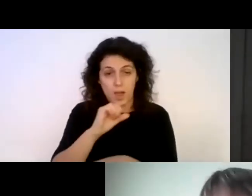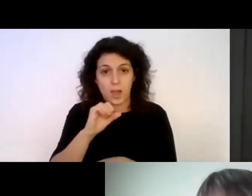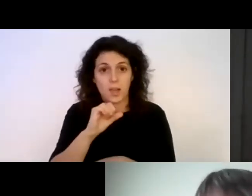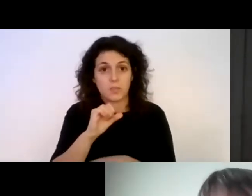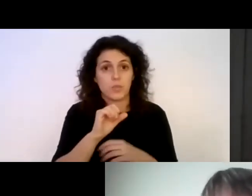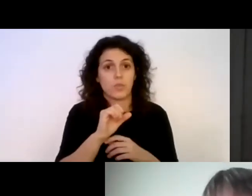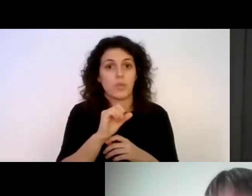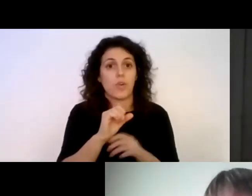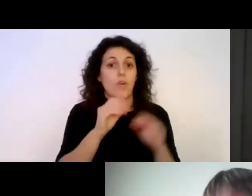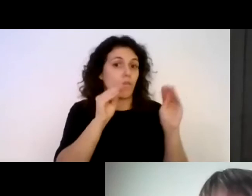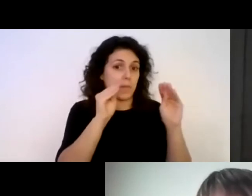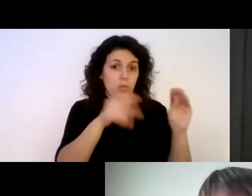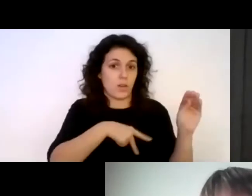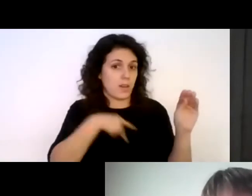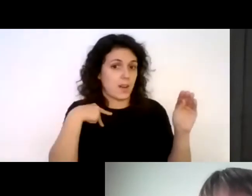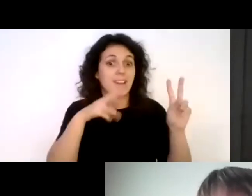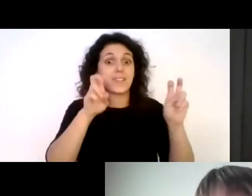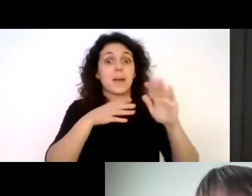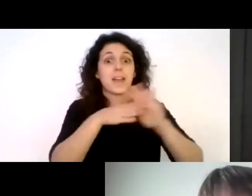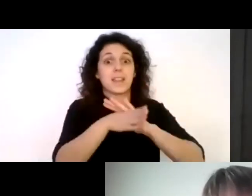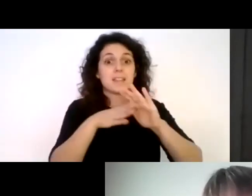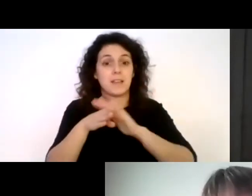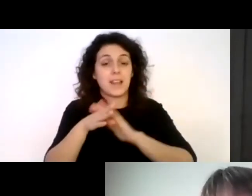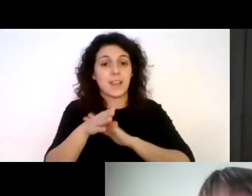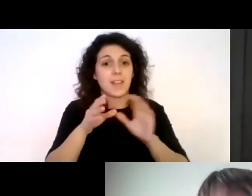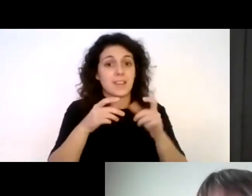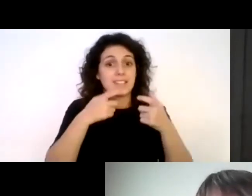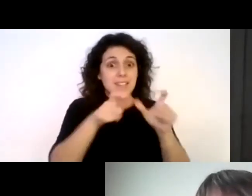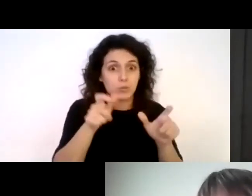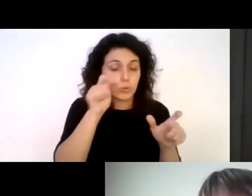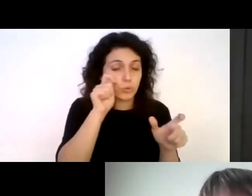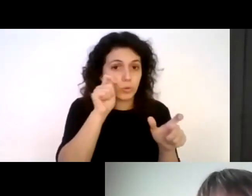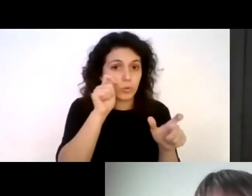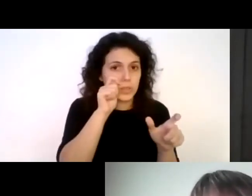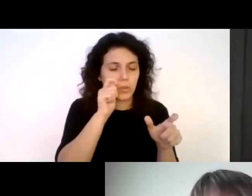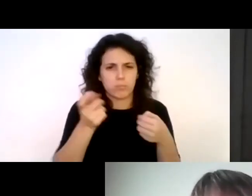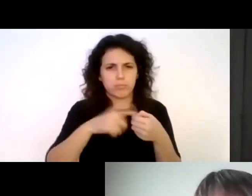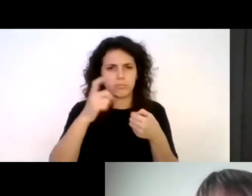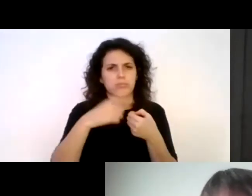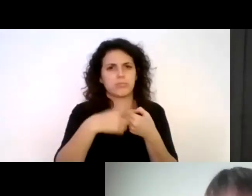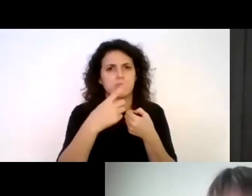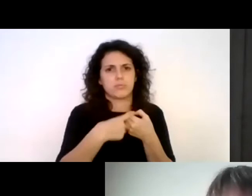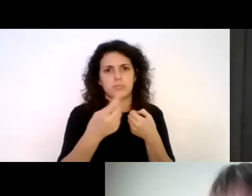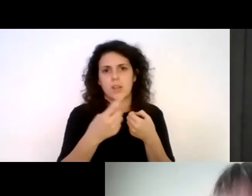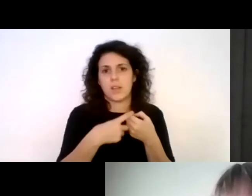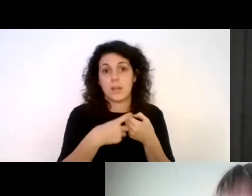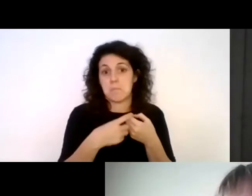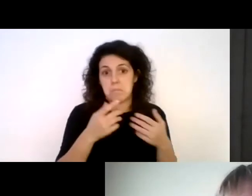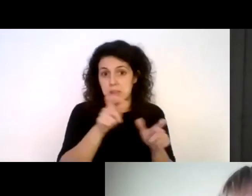formación genérica de accesibilidad a todo el sector turístico. Se apuntaron, pues, evidentemente, quien